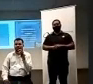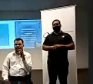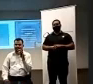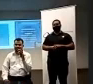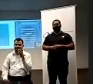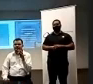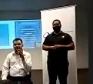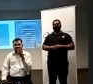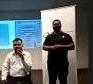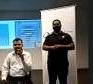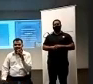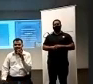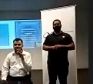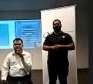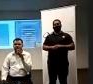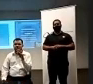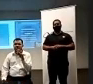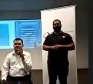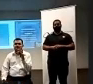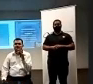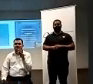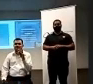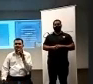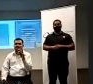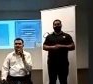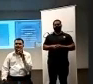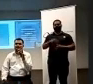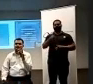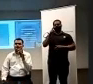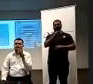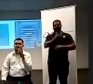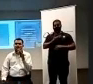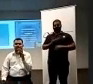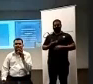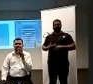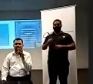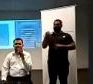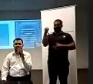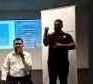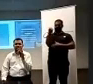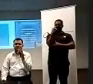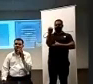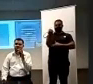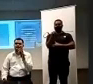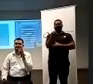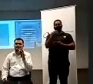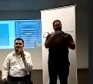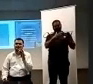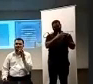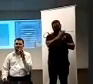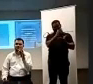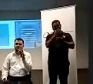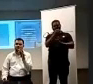que adaptar y generar las condiciones necesarias para que la persona con discapacidad se